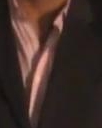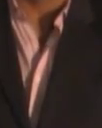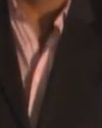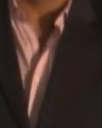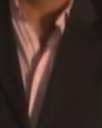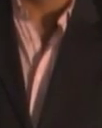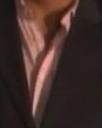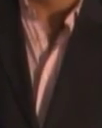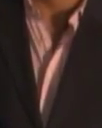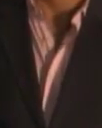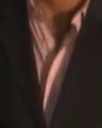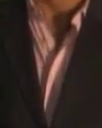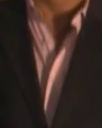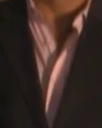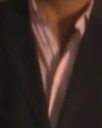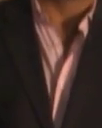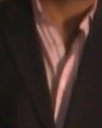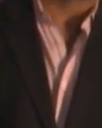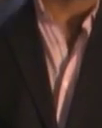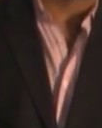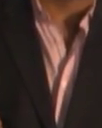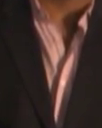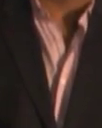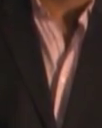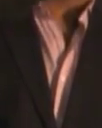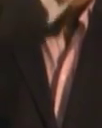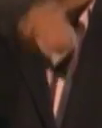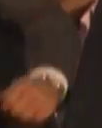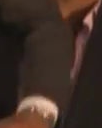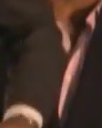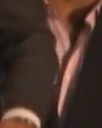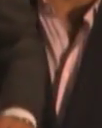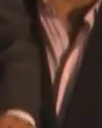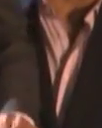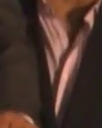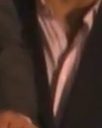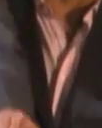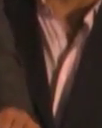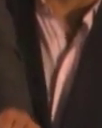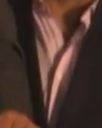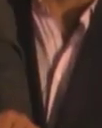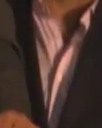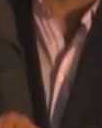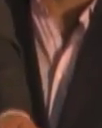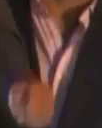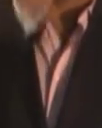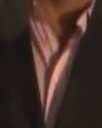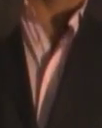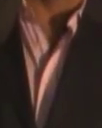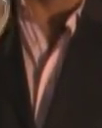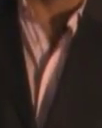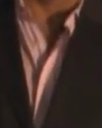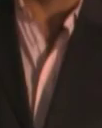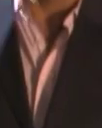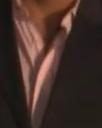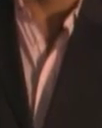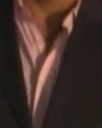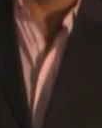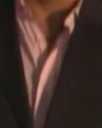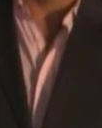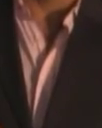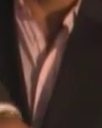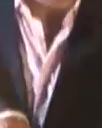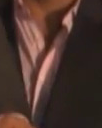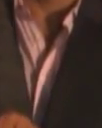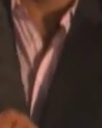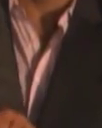día muy importante. Un día muy importante, mientras nosotros nos concentramos aquí para con una fiesta cívica,